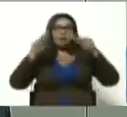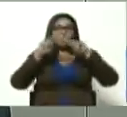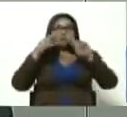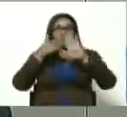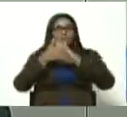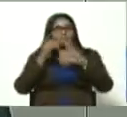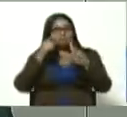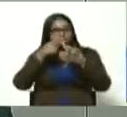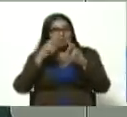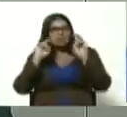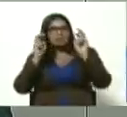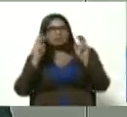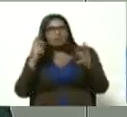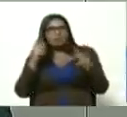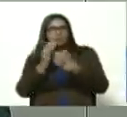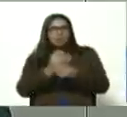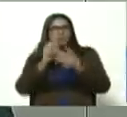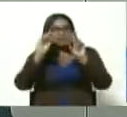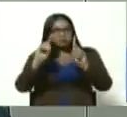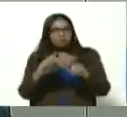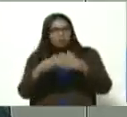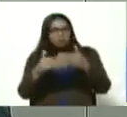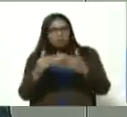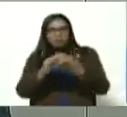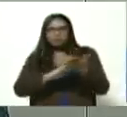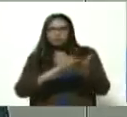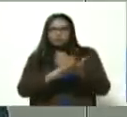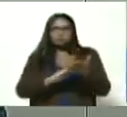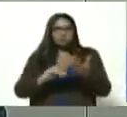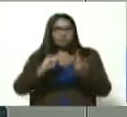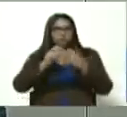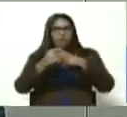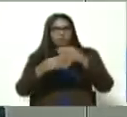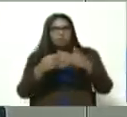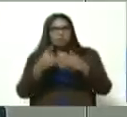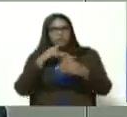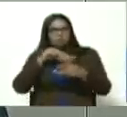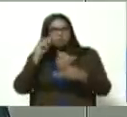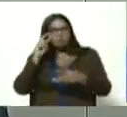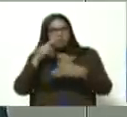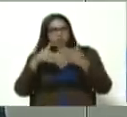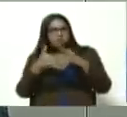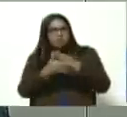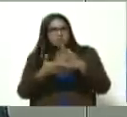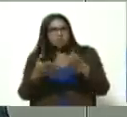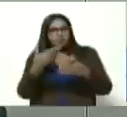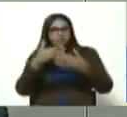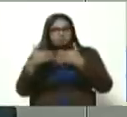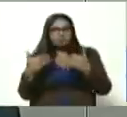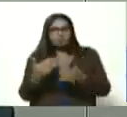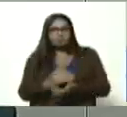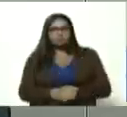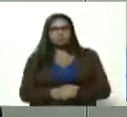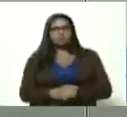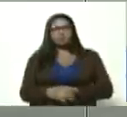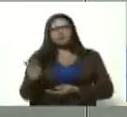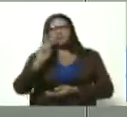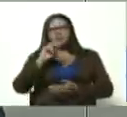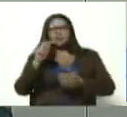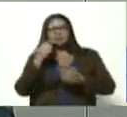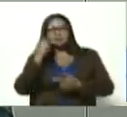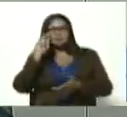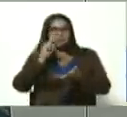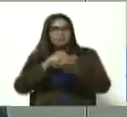torno al tema un momento decisivo soluciones transformadoras para desafíos interrelacionados venezuela dice presente